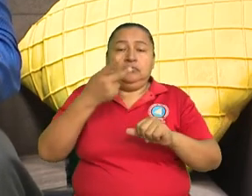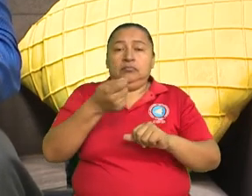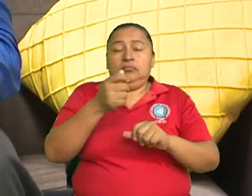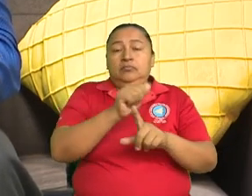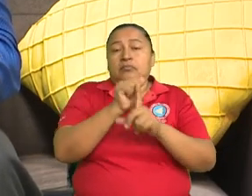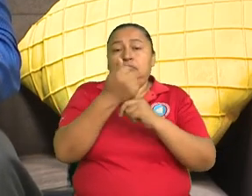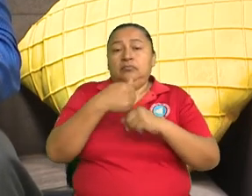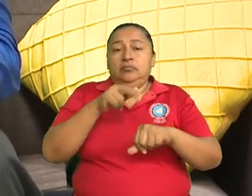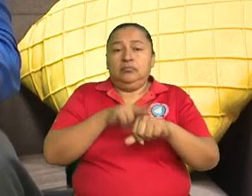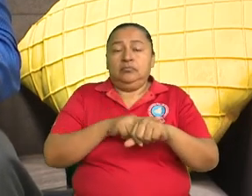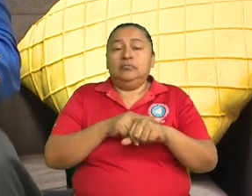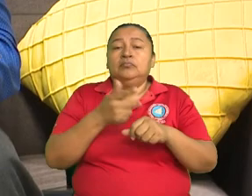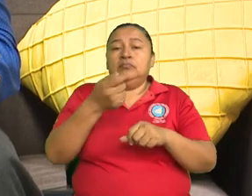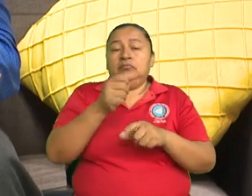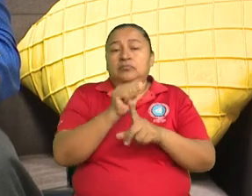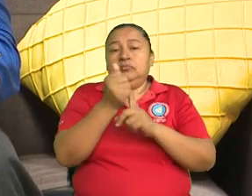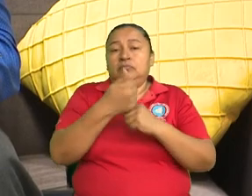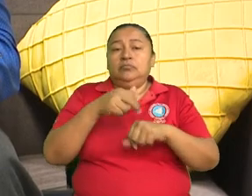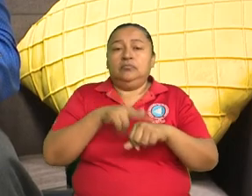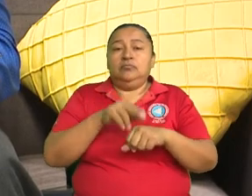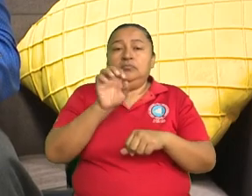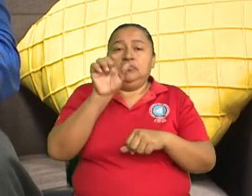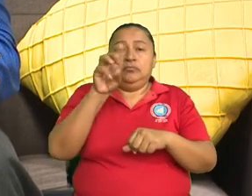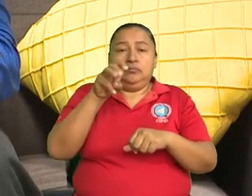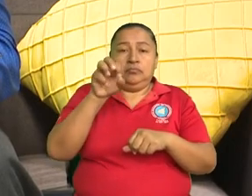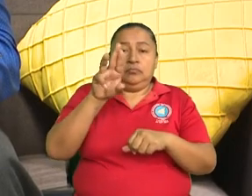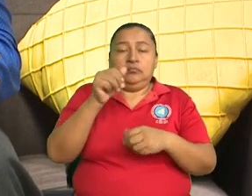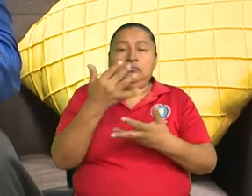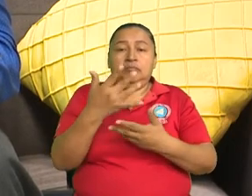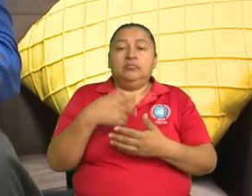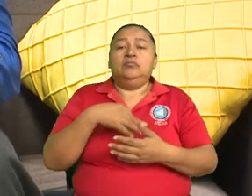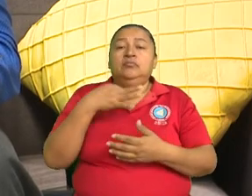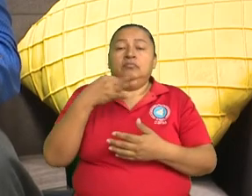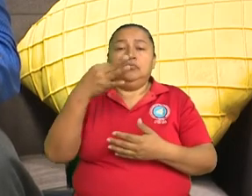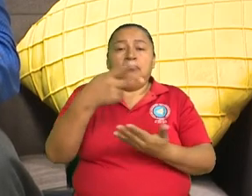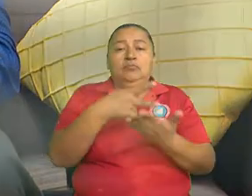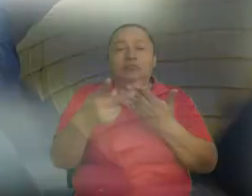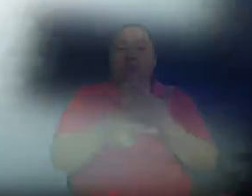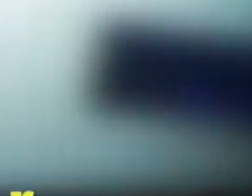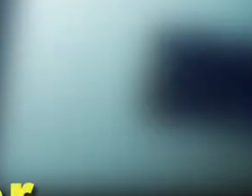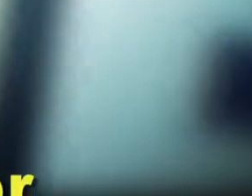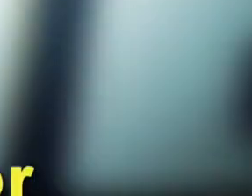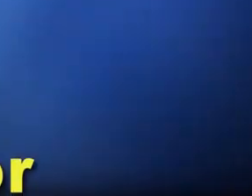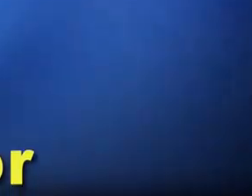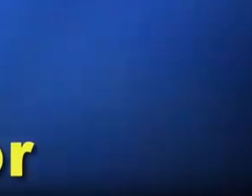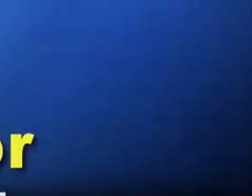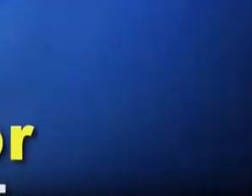canal parlamentario. El canal de la Asamblea Nacional estuvo con ustedes, Elmer Marcy. Les esperamos en una nueva edición.